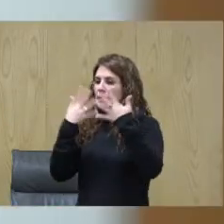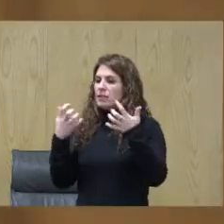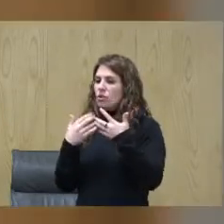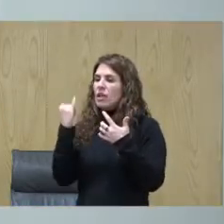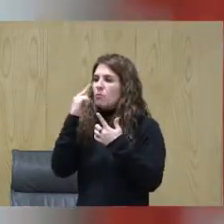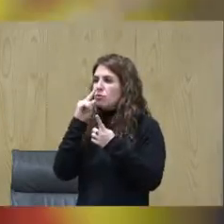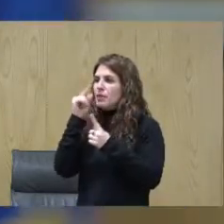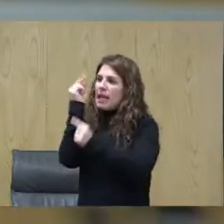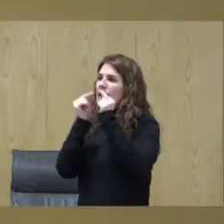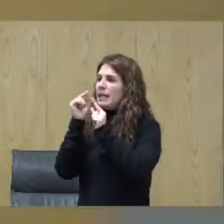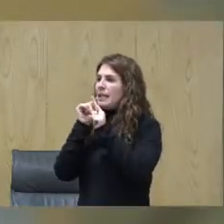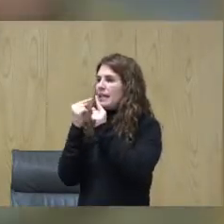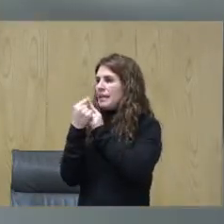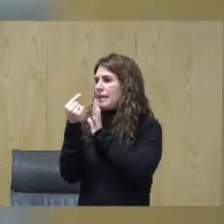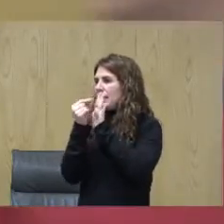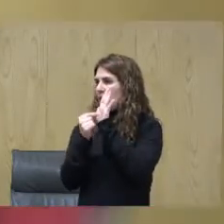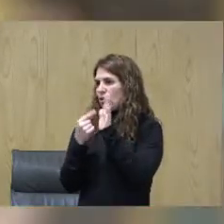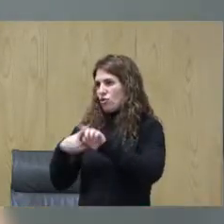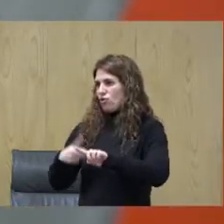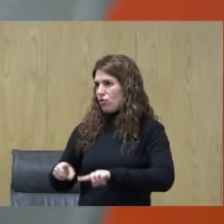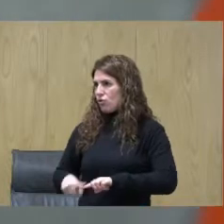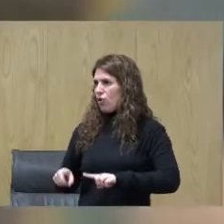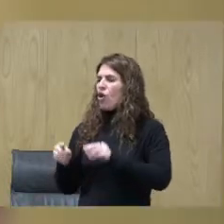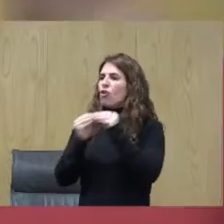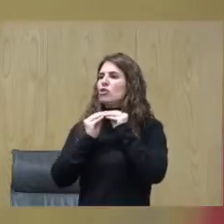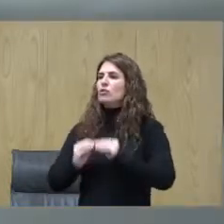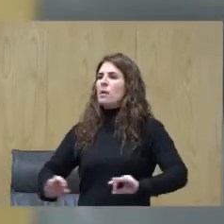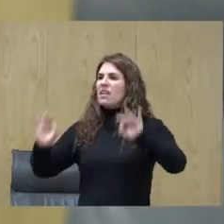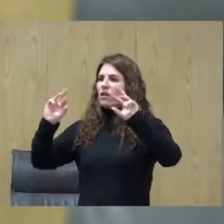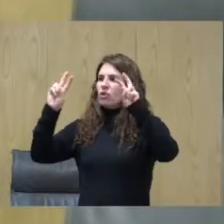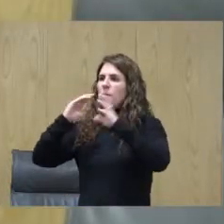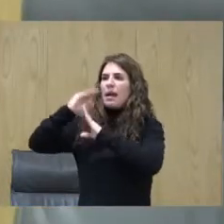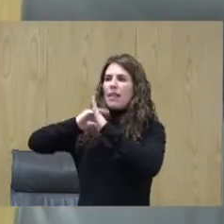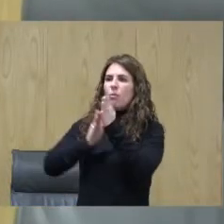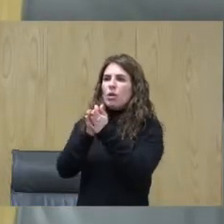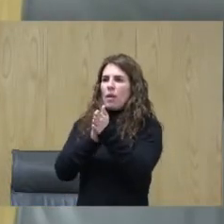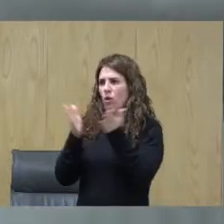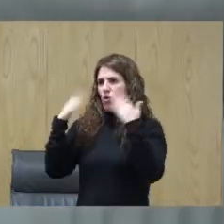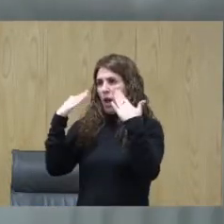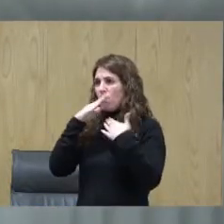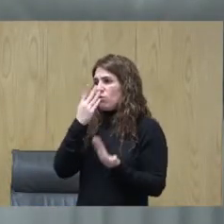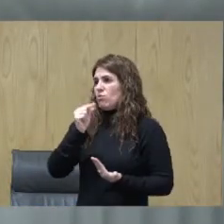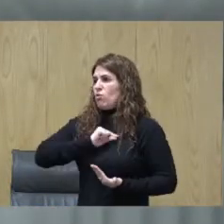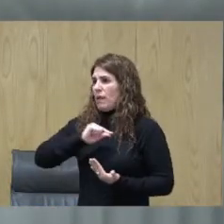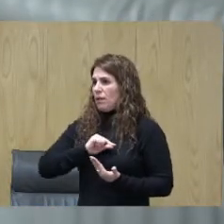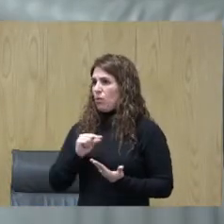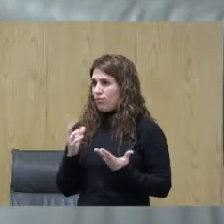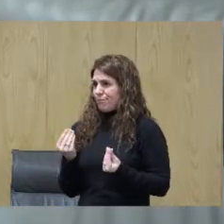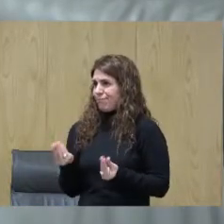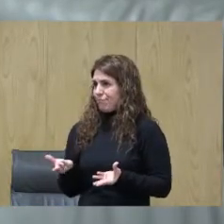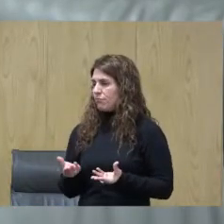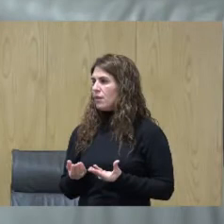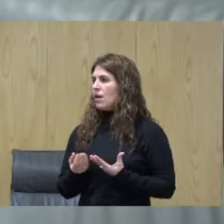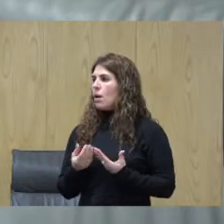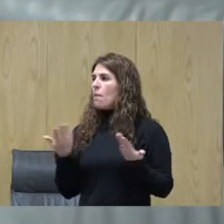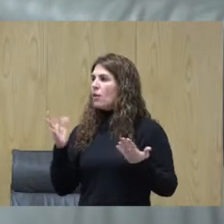criterios. No hay un consenso específico sobre el grado de motivación, porque eso es muy subjetivo, ¿no? Pero sí es verdad